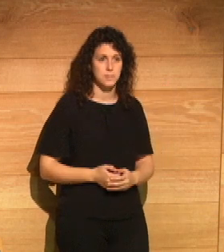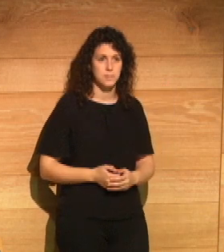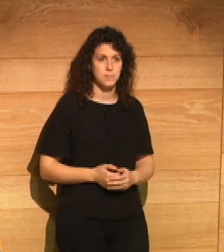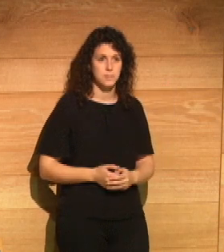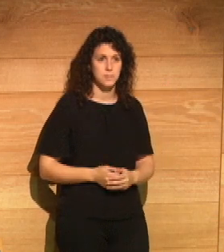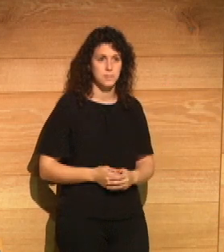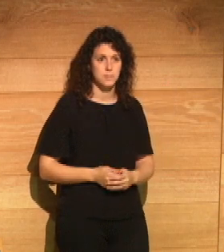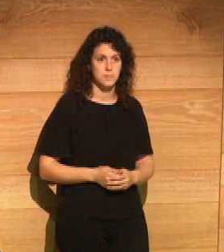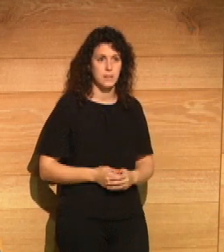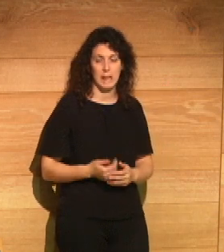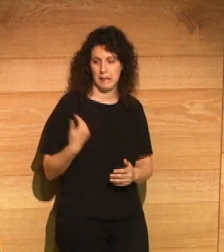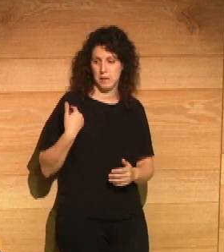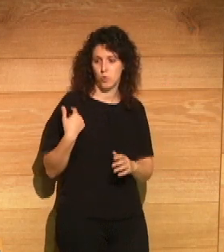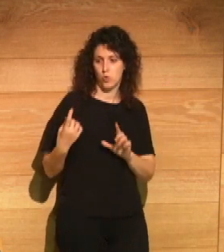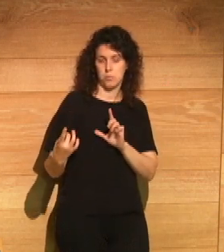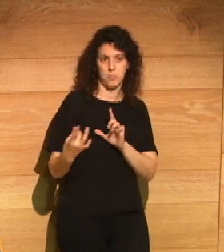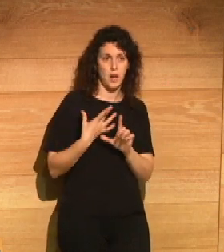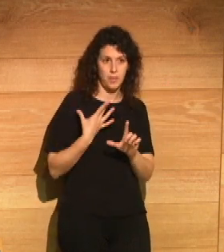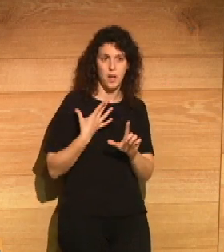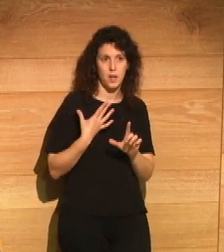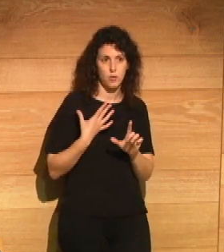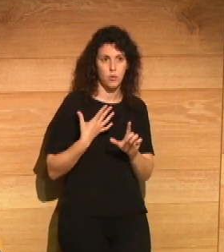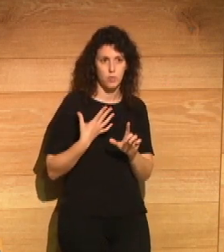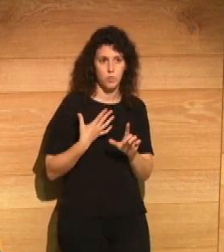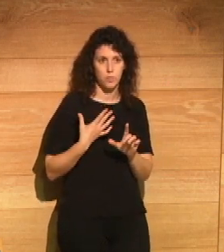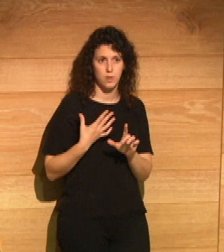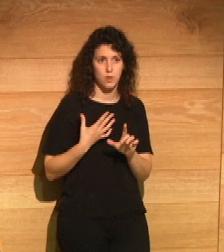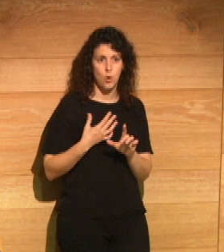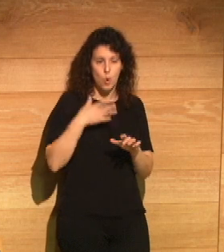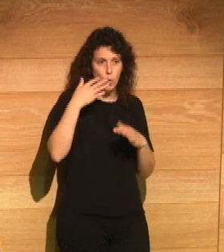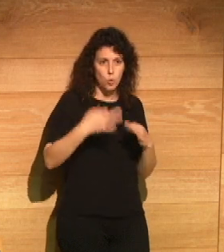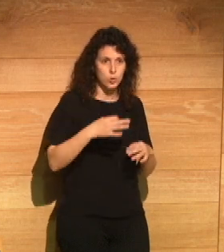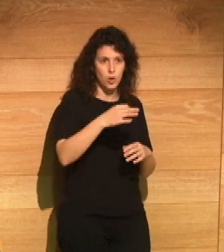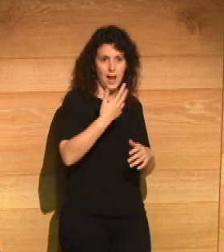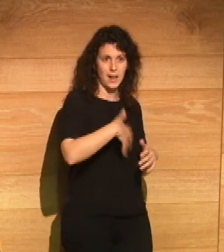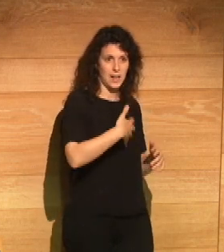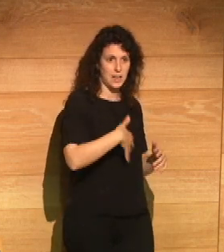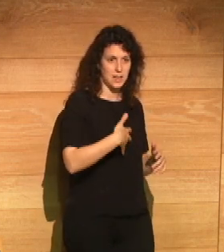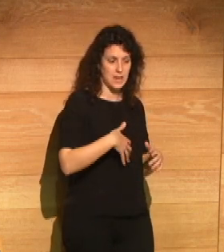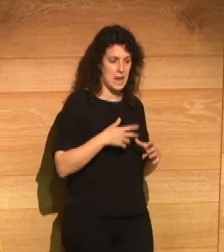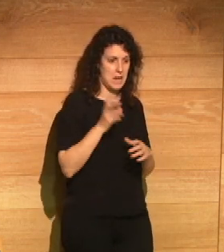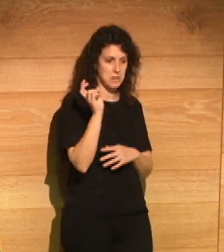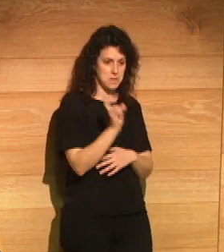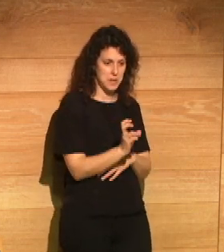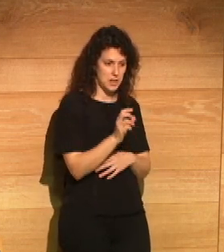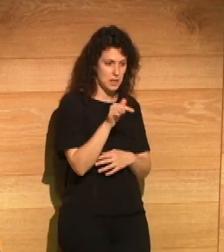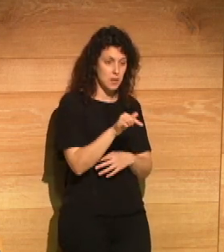Recibirlo lo recibí muy poco, hace muy poco porque recién llega a la Argentina, es una tapa preciosa, es un